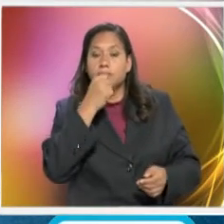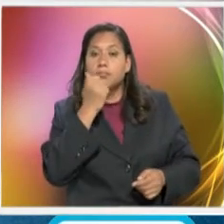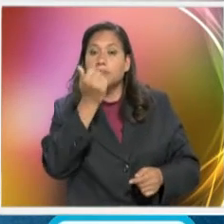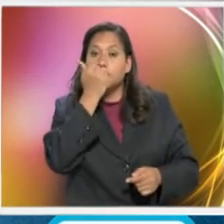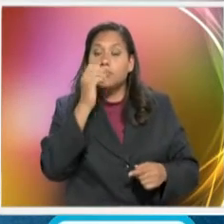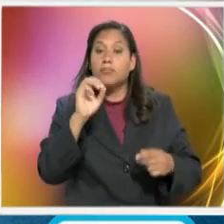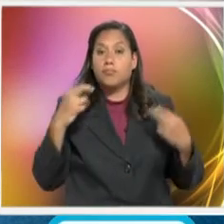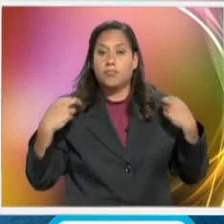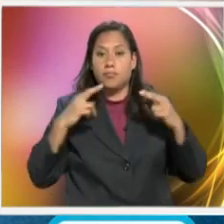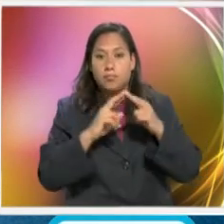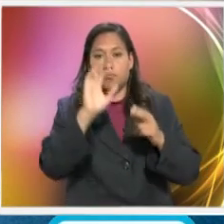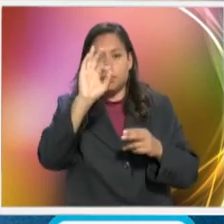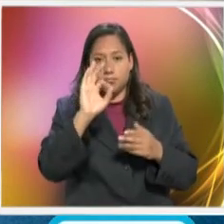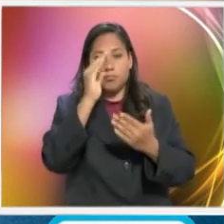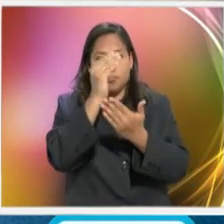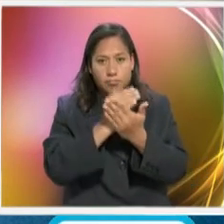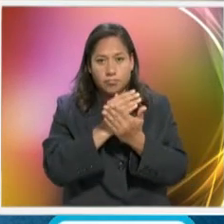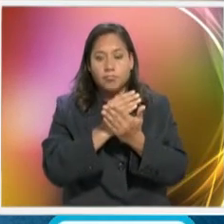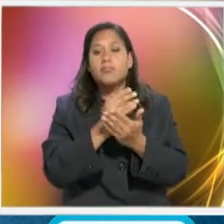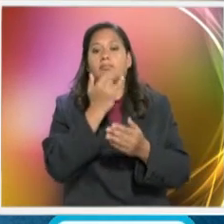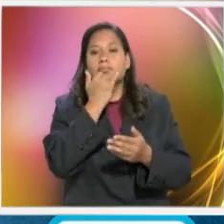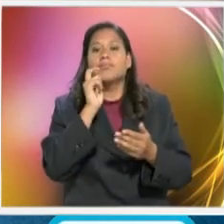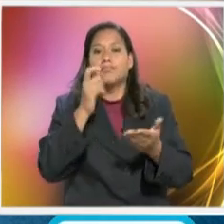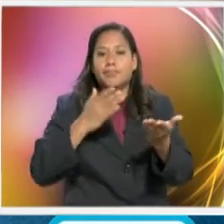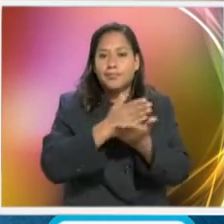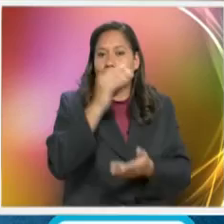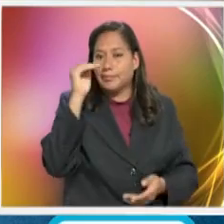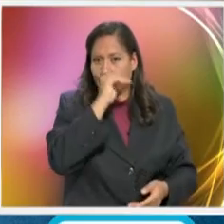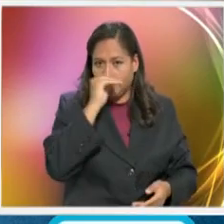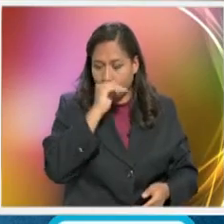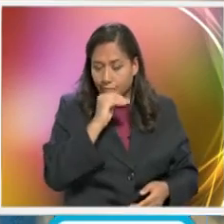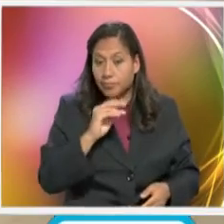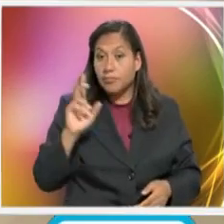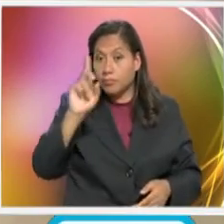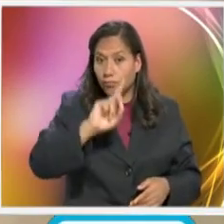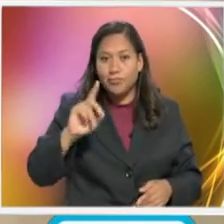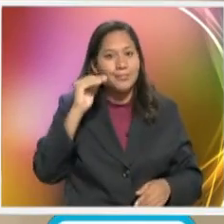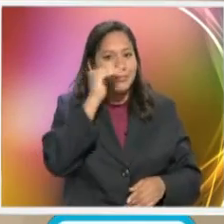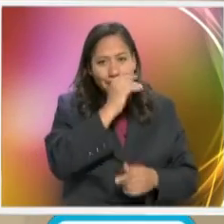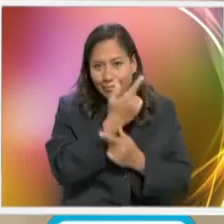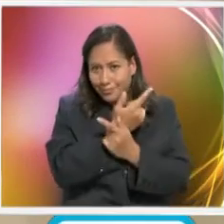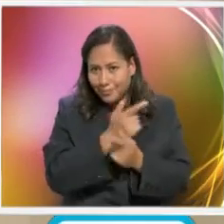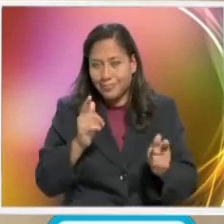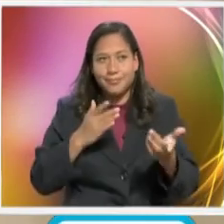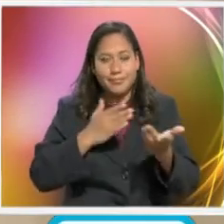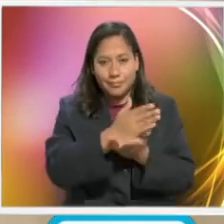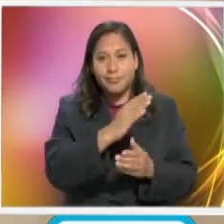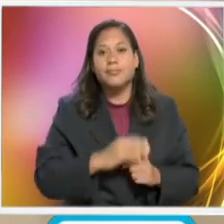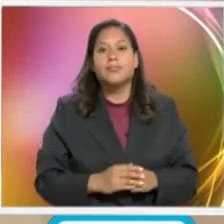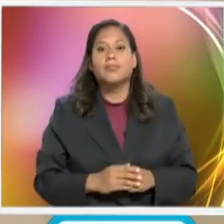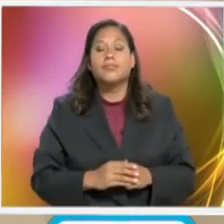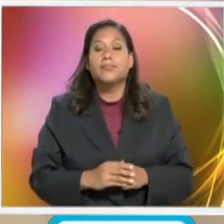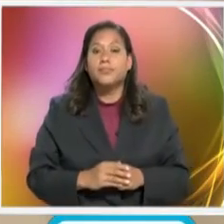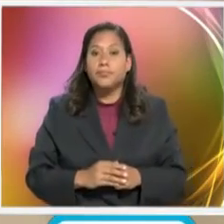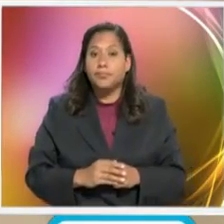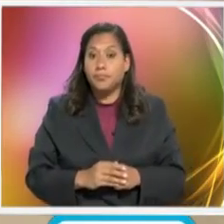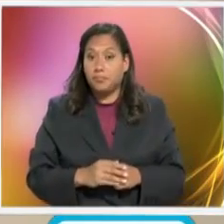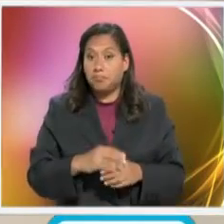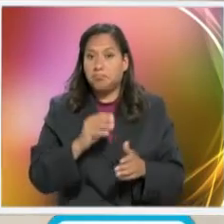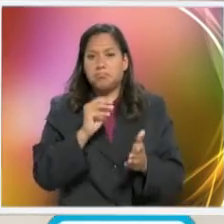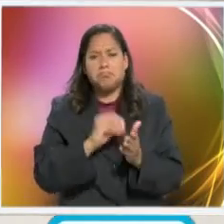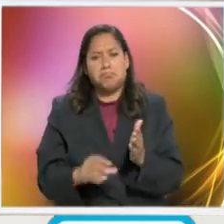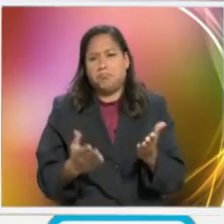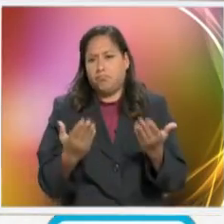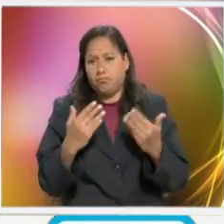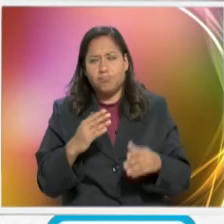estudiantes o maestros, tienen entrada gratis. Y los días domingos es gratis para todo el público. Así está, que no hay pretexto para poder